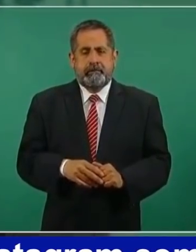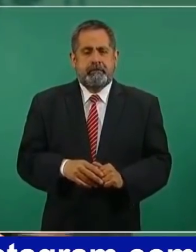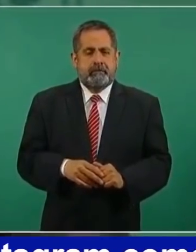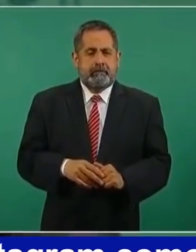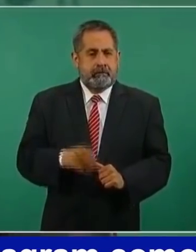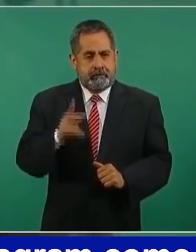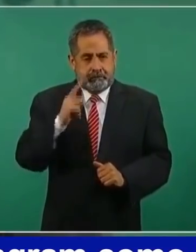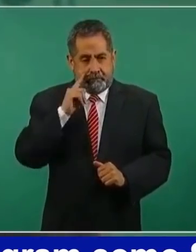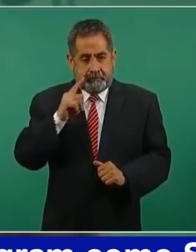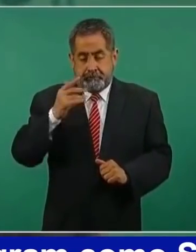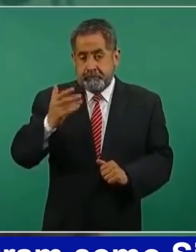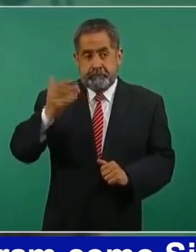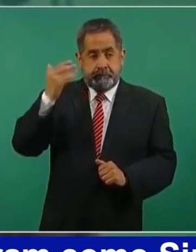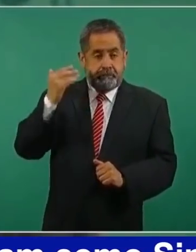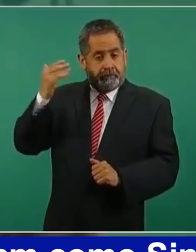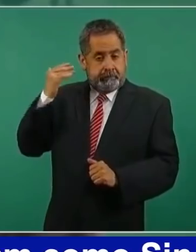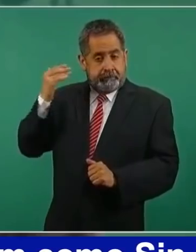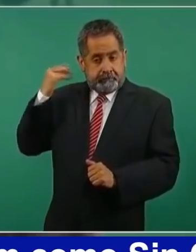antes